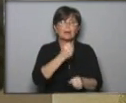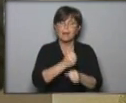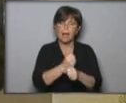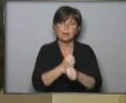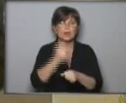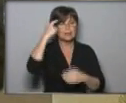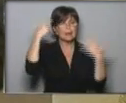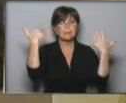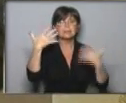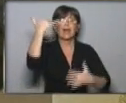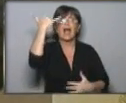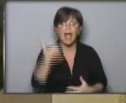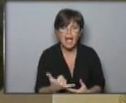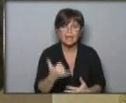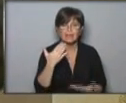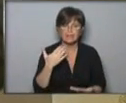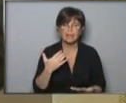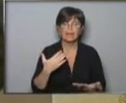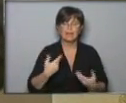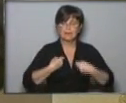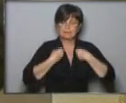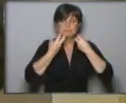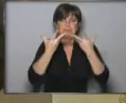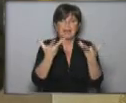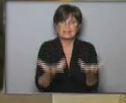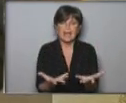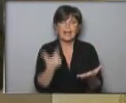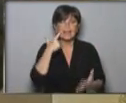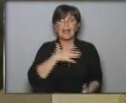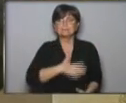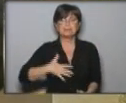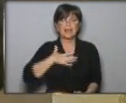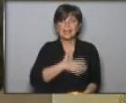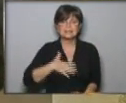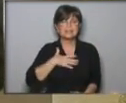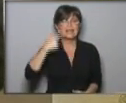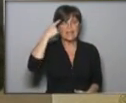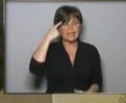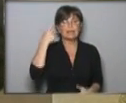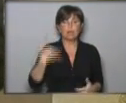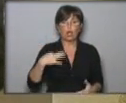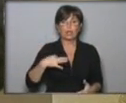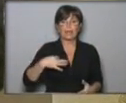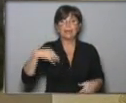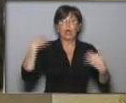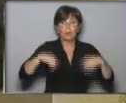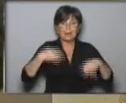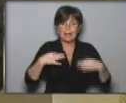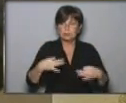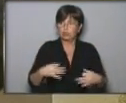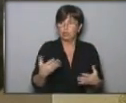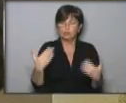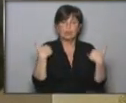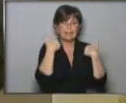la capacidad de recoger y expresar las esperanzas y las exigencias de nuestro tiempo